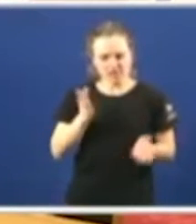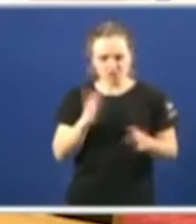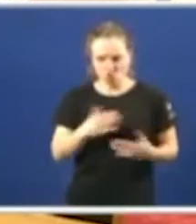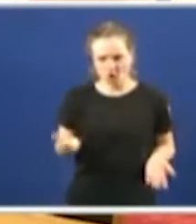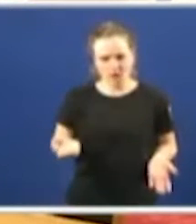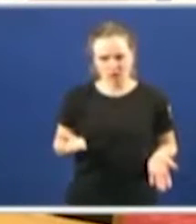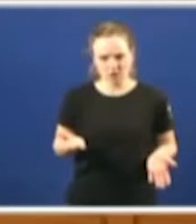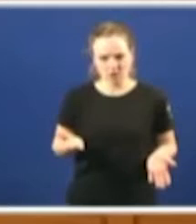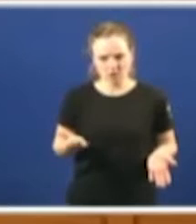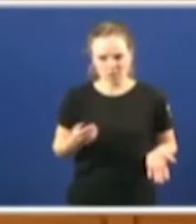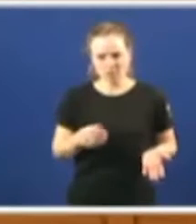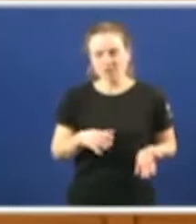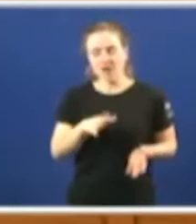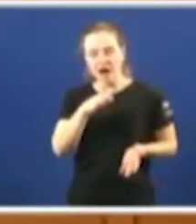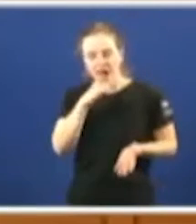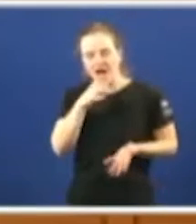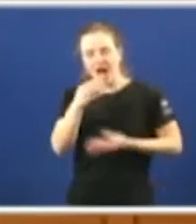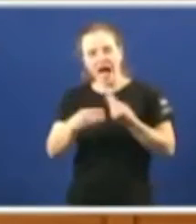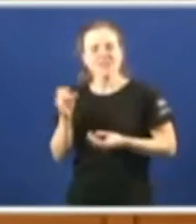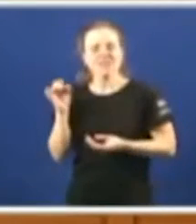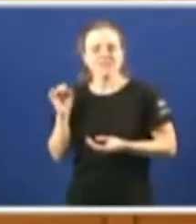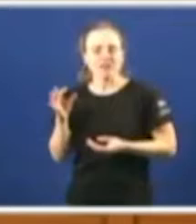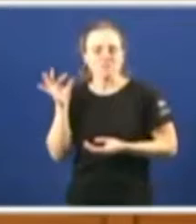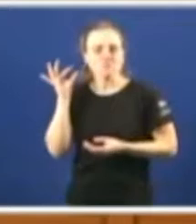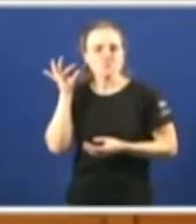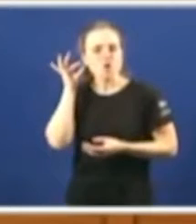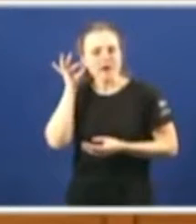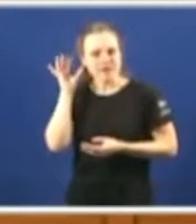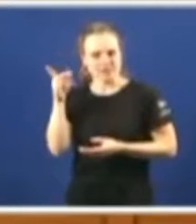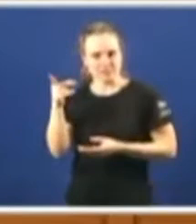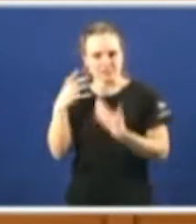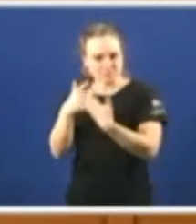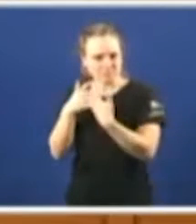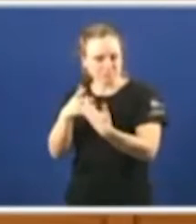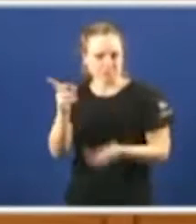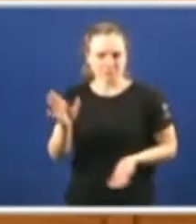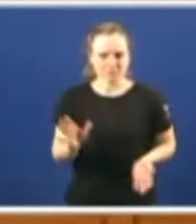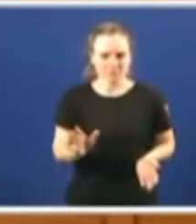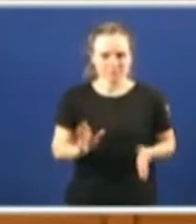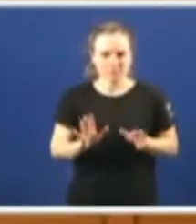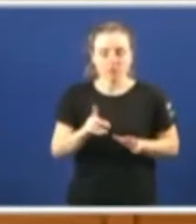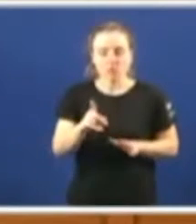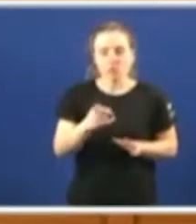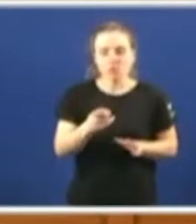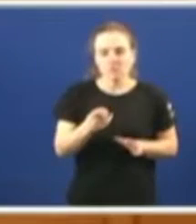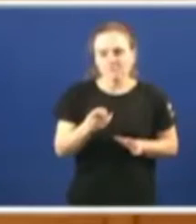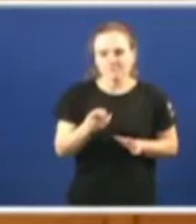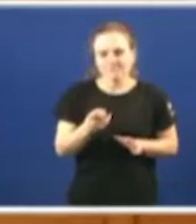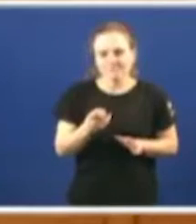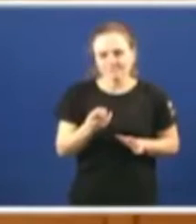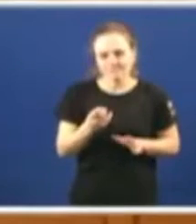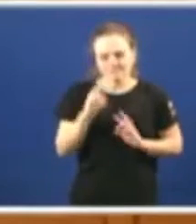todo isto que o que están facendo son as mulleres que están aí fora. O que pasa que son vostedes os que non teñen ningún mínimo